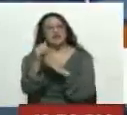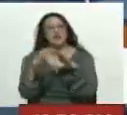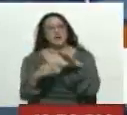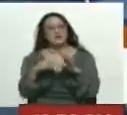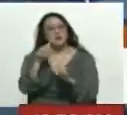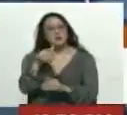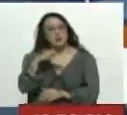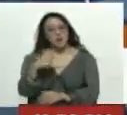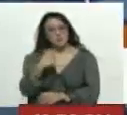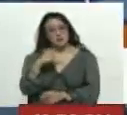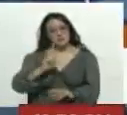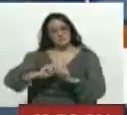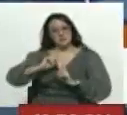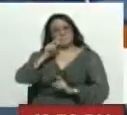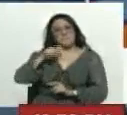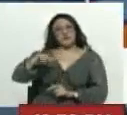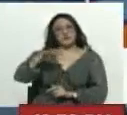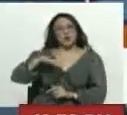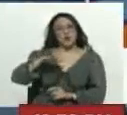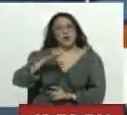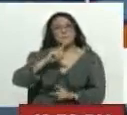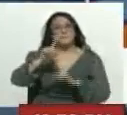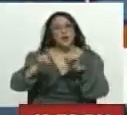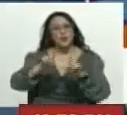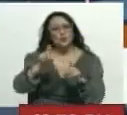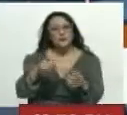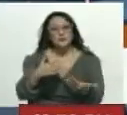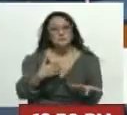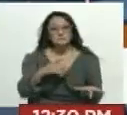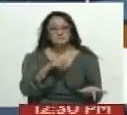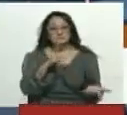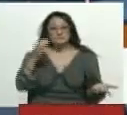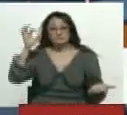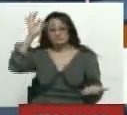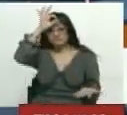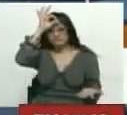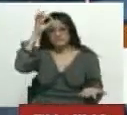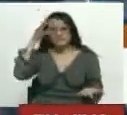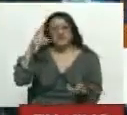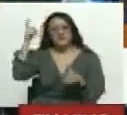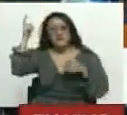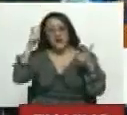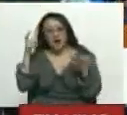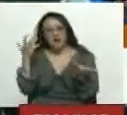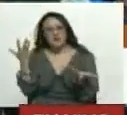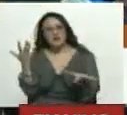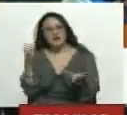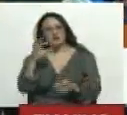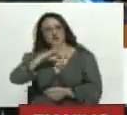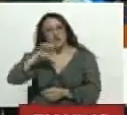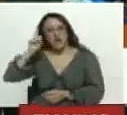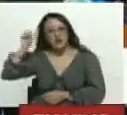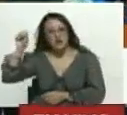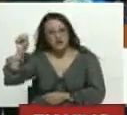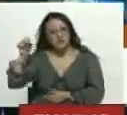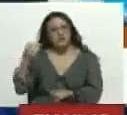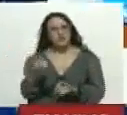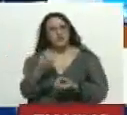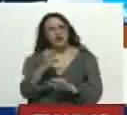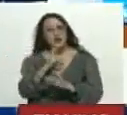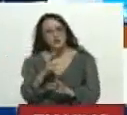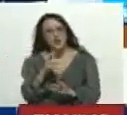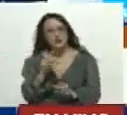a mí me lo preguntan y uno se queda así como que Dios mío Chávez espiritualidad el socialismo hay que darle